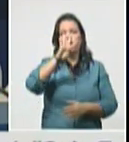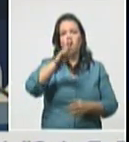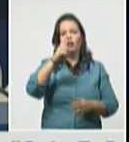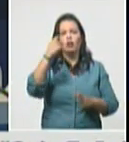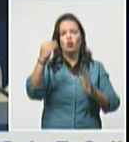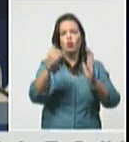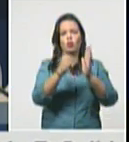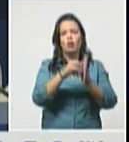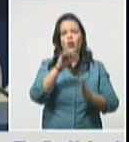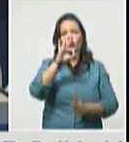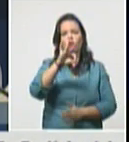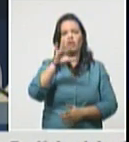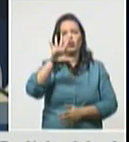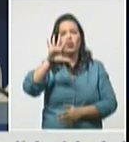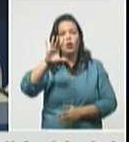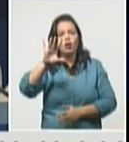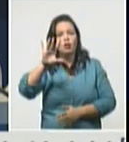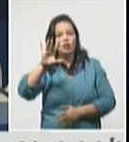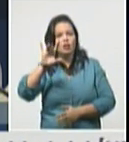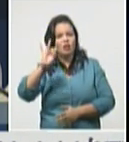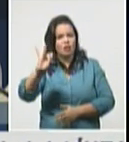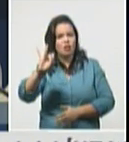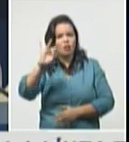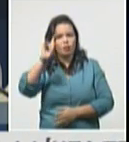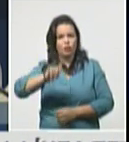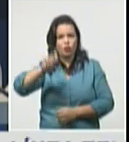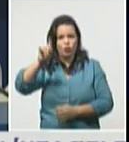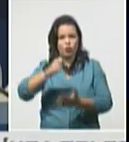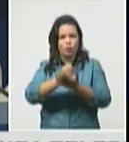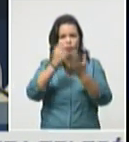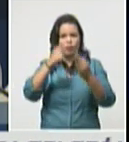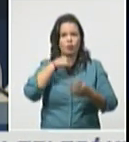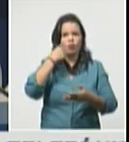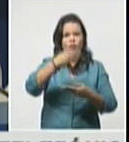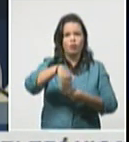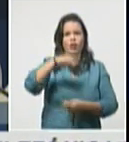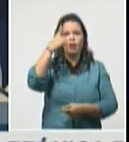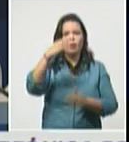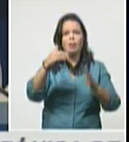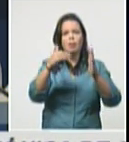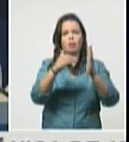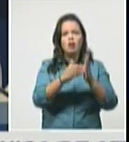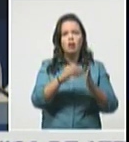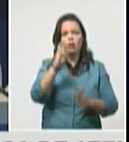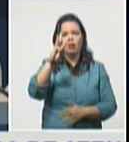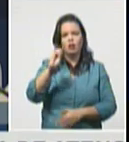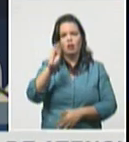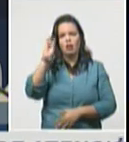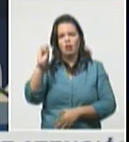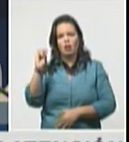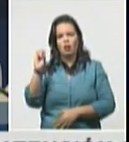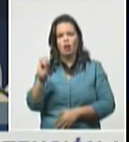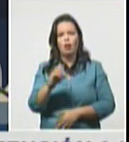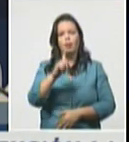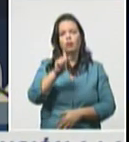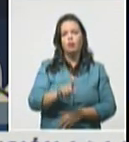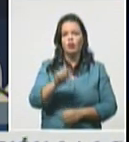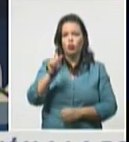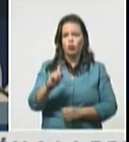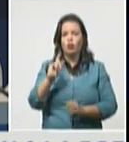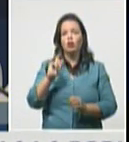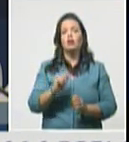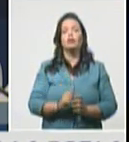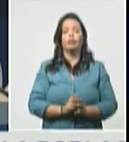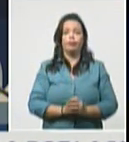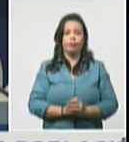41.857 casos y fallecieron 1.300 personas, más prácticamente el